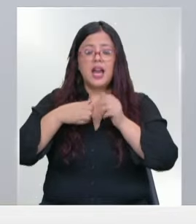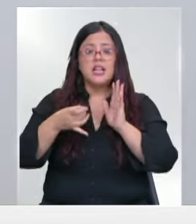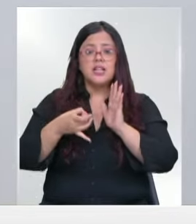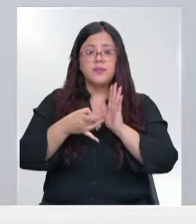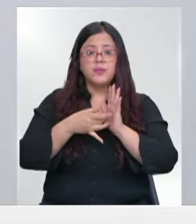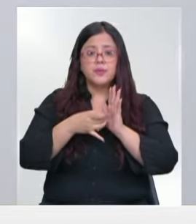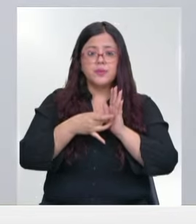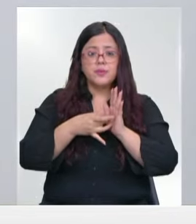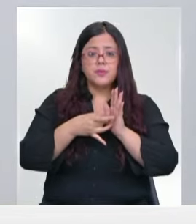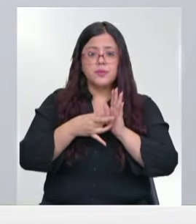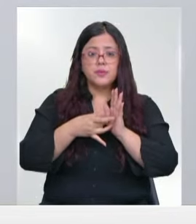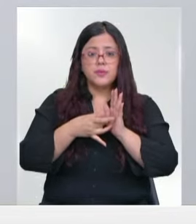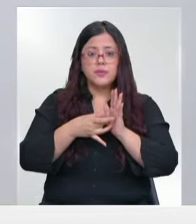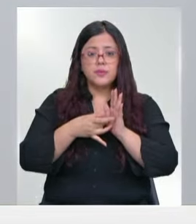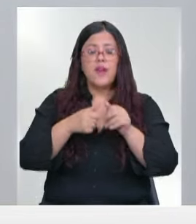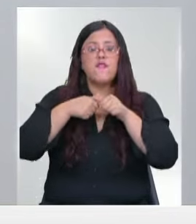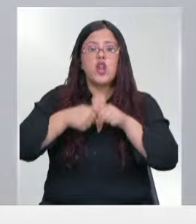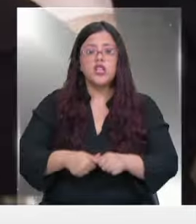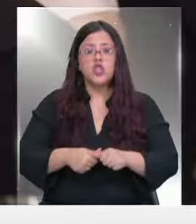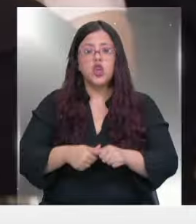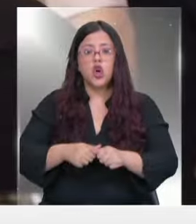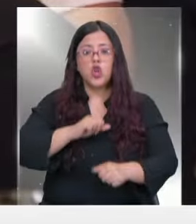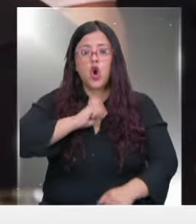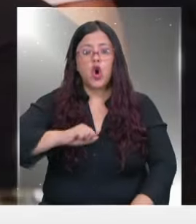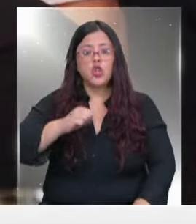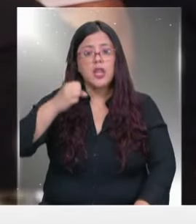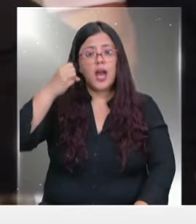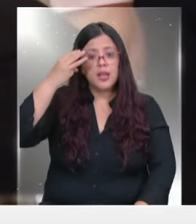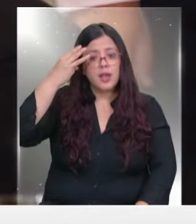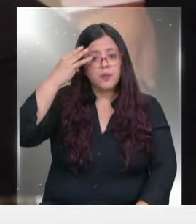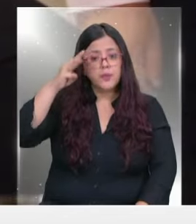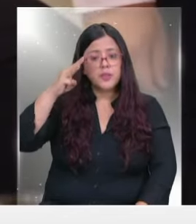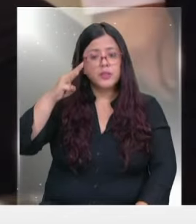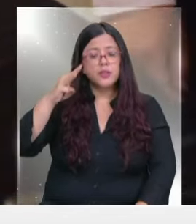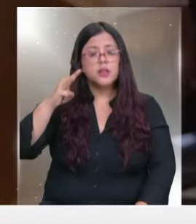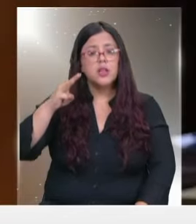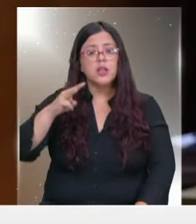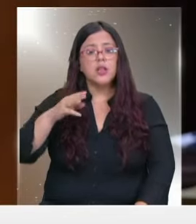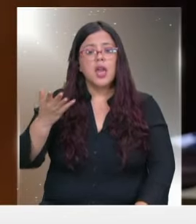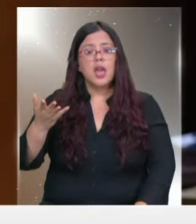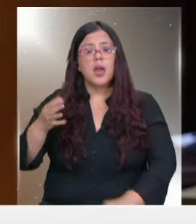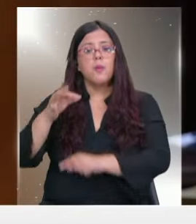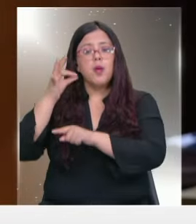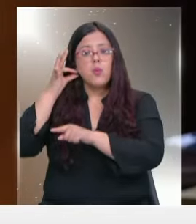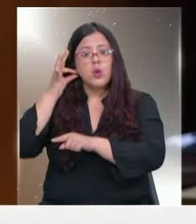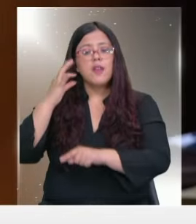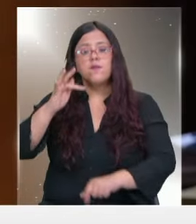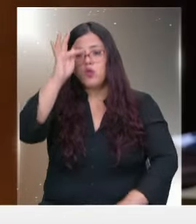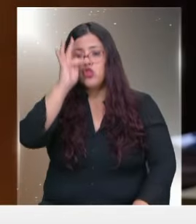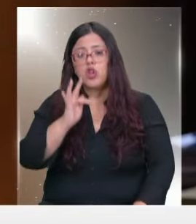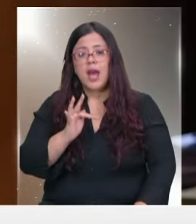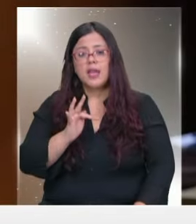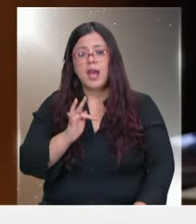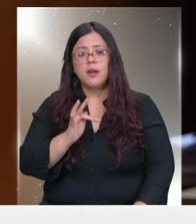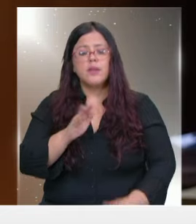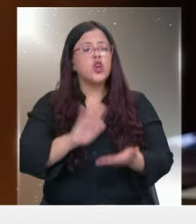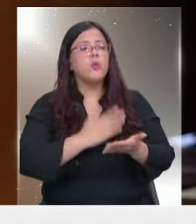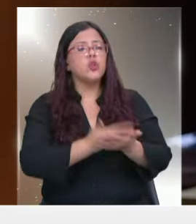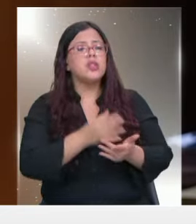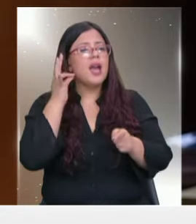Monsalve a nombre de la funcionaria de la Subsecretaría del Interior. ¿Cómo está? ¿Está siendo contenida? Bueno, está en